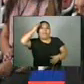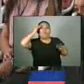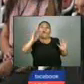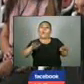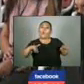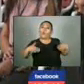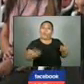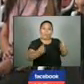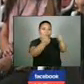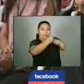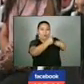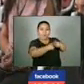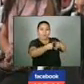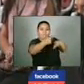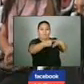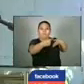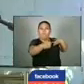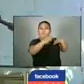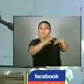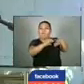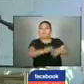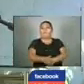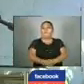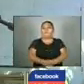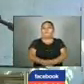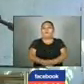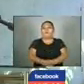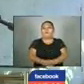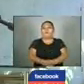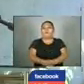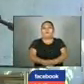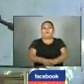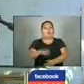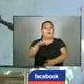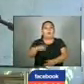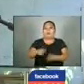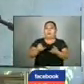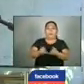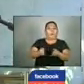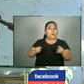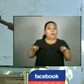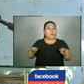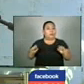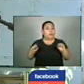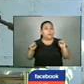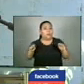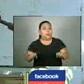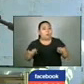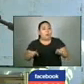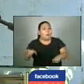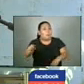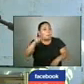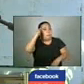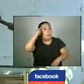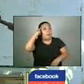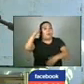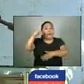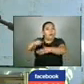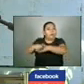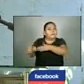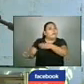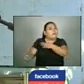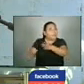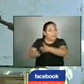que se plantean y despejar dudas. Es que no puede haber independencia. Vos imaginas que la Asamblea Legislativa